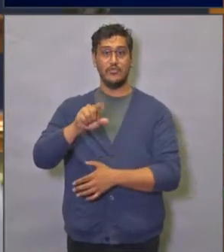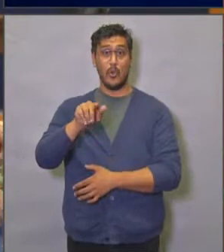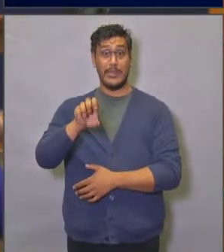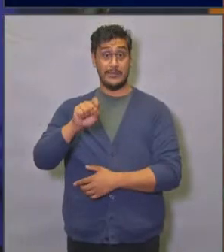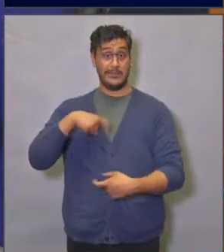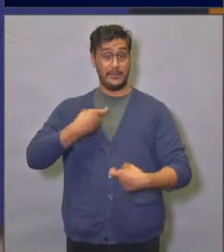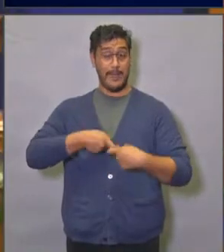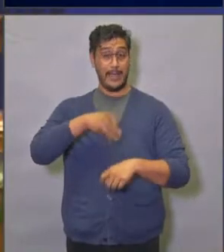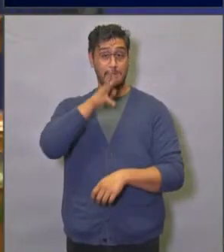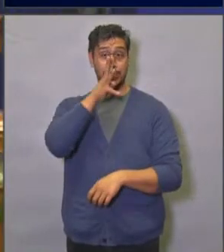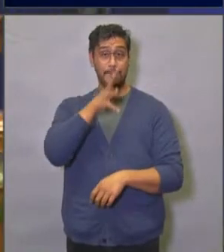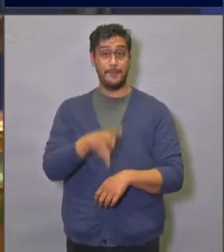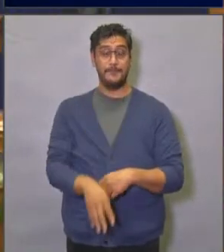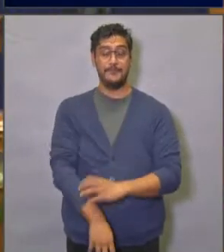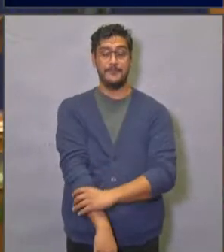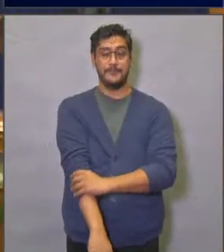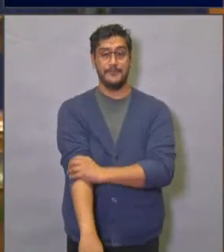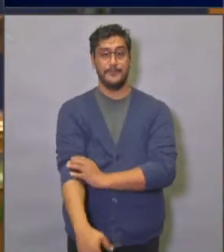Spanish.